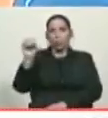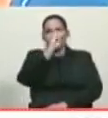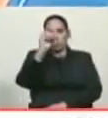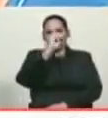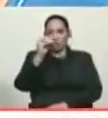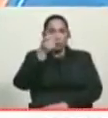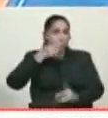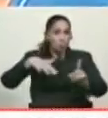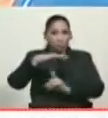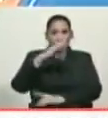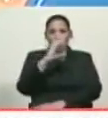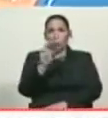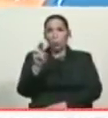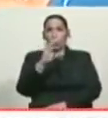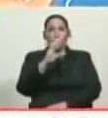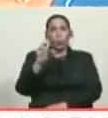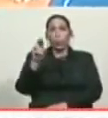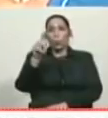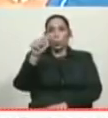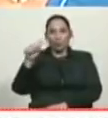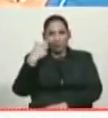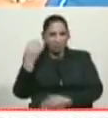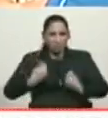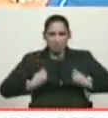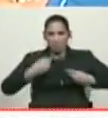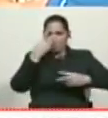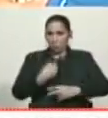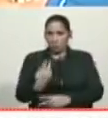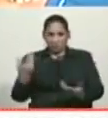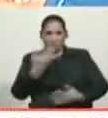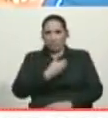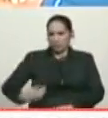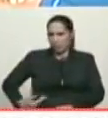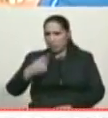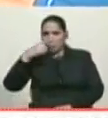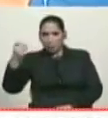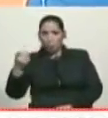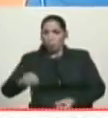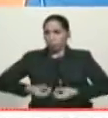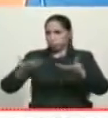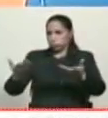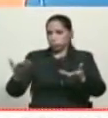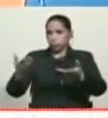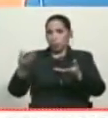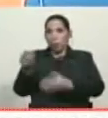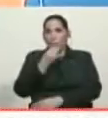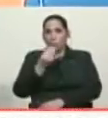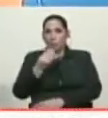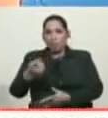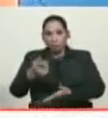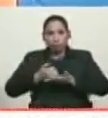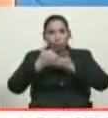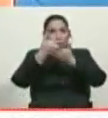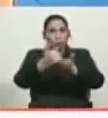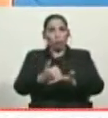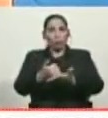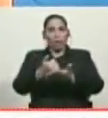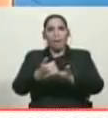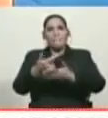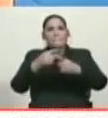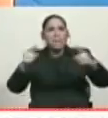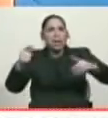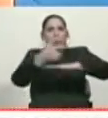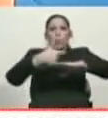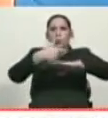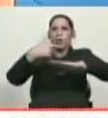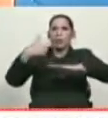50% de la población de Cúcuta vive en pobreza. El presidente ha ofrecido que es un paliativo, pero es una ayuda, y el gobierno colombiano ha